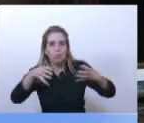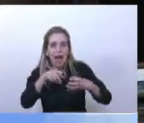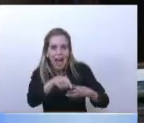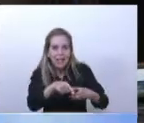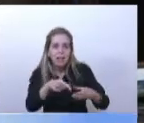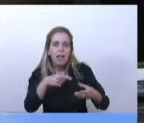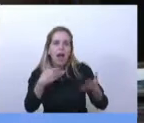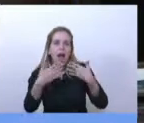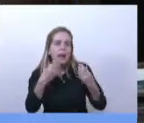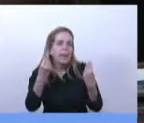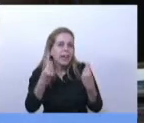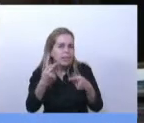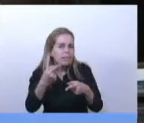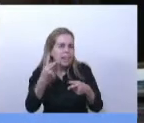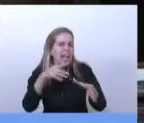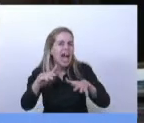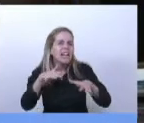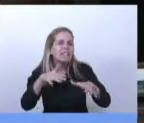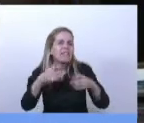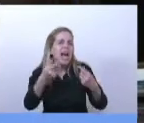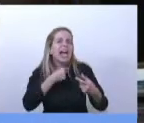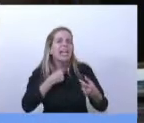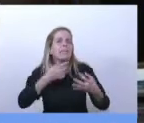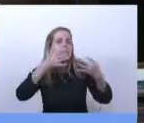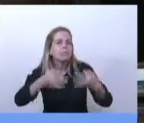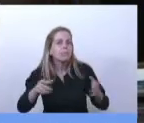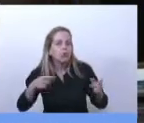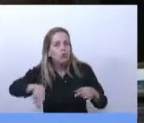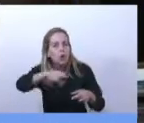qué actividad forestal queremos promover